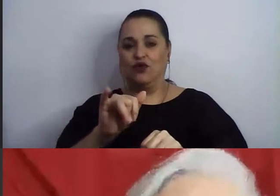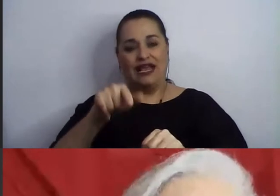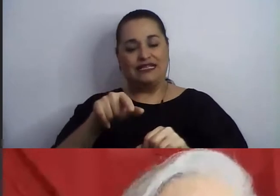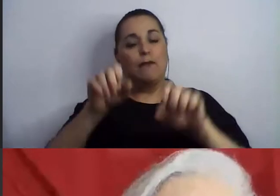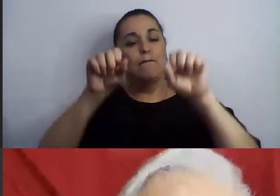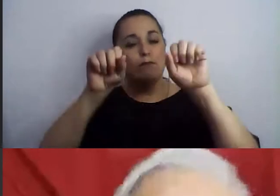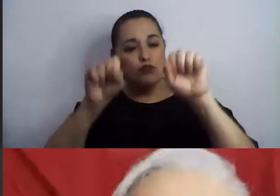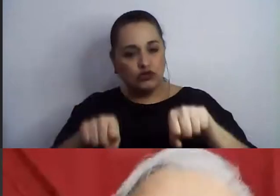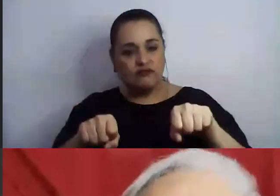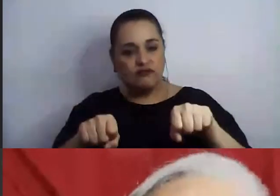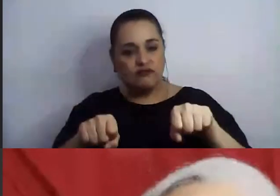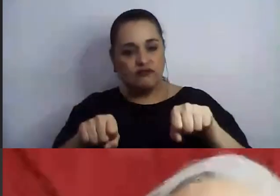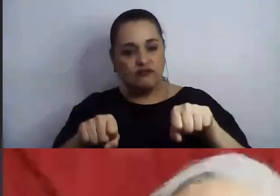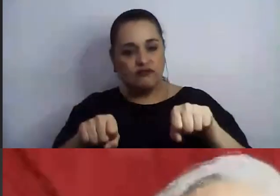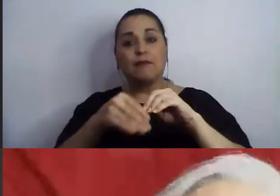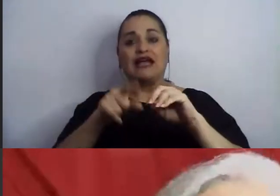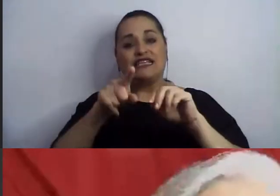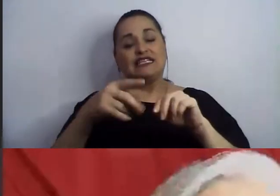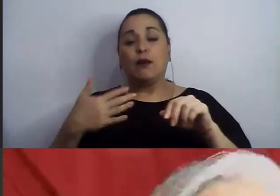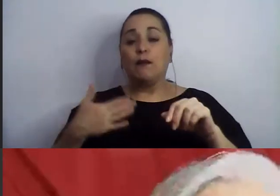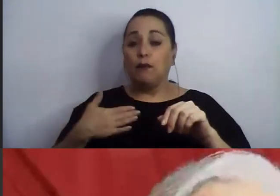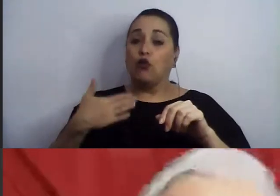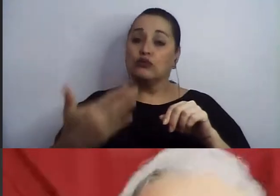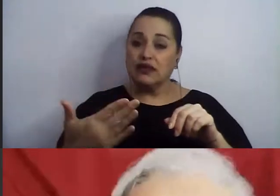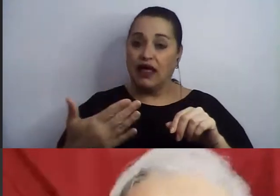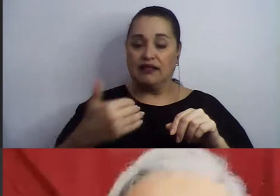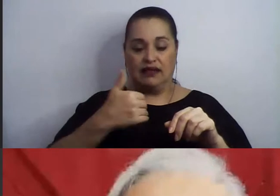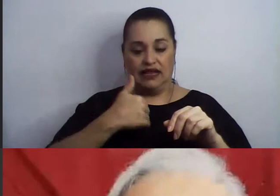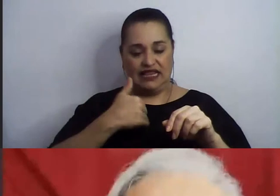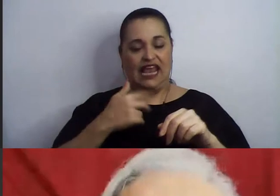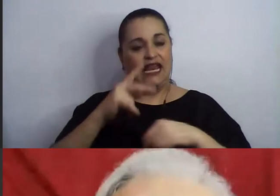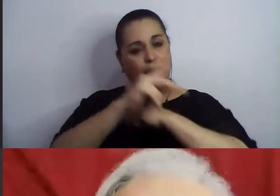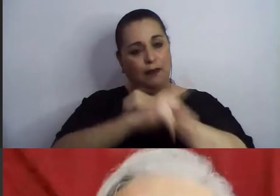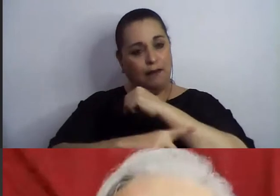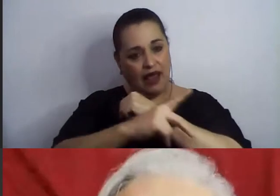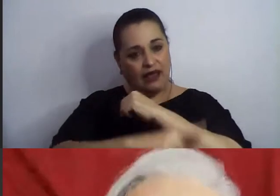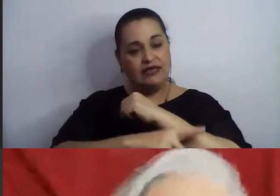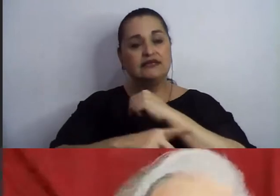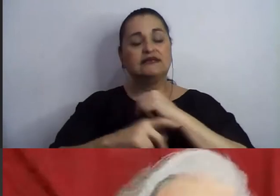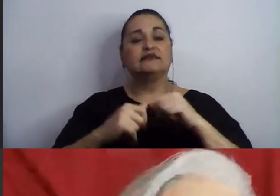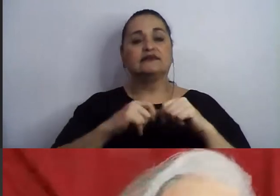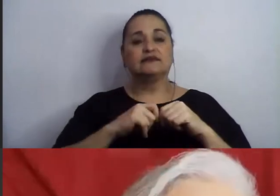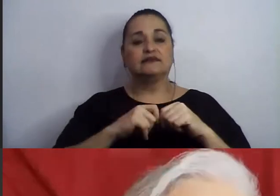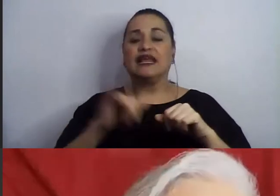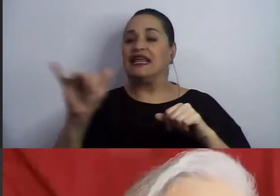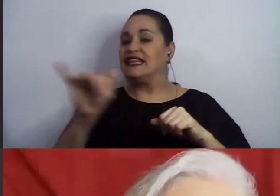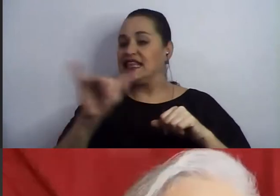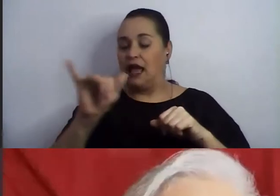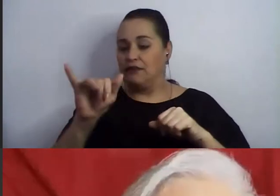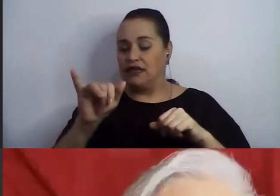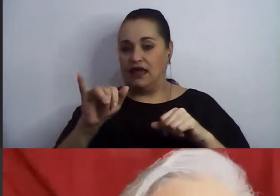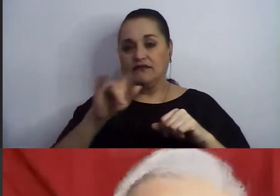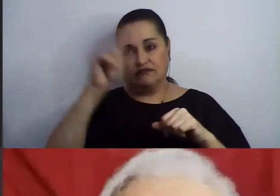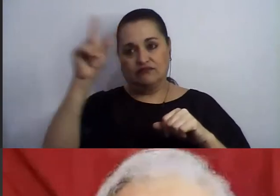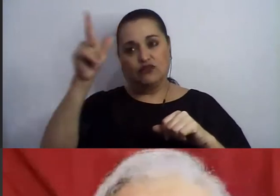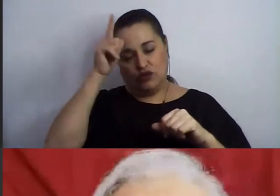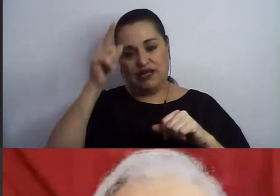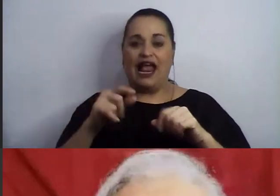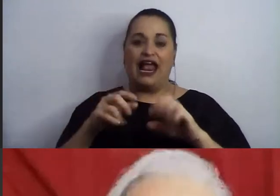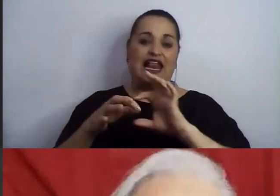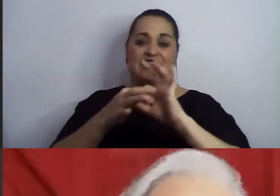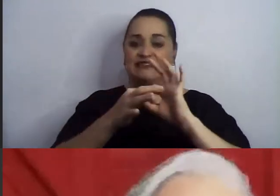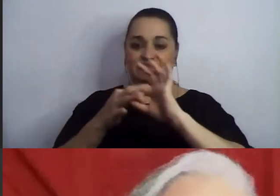posibilidad además, pero de esa voluntad que tiene nuestro país y también, por supuesto, las Naciones